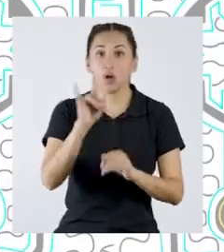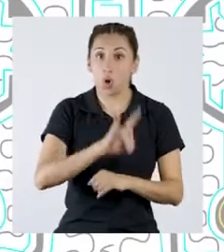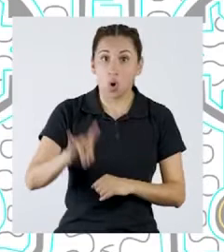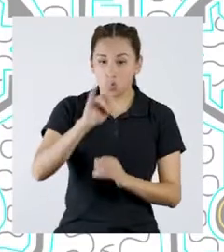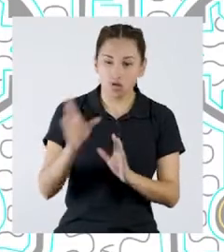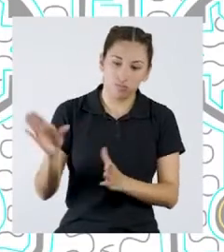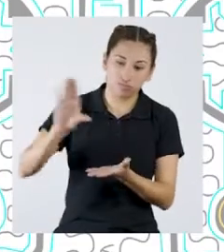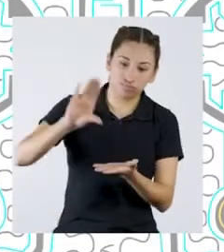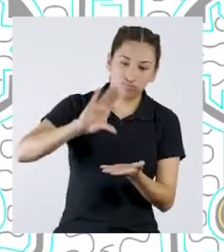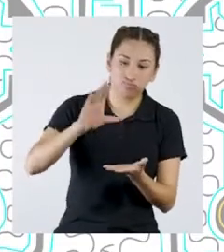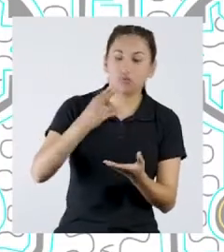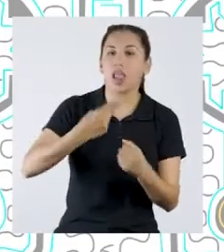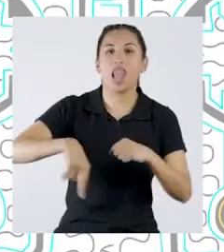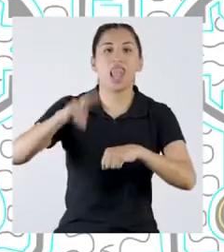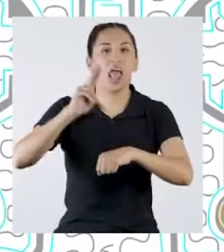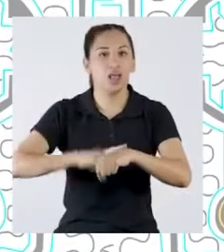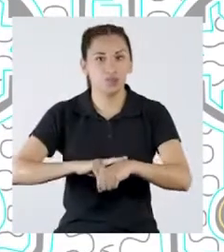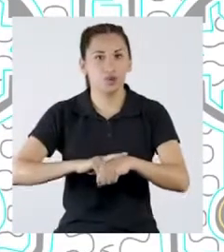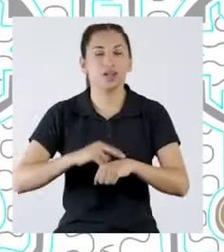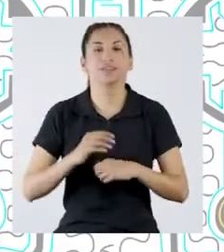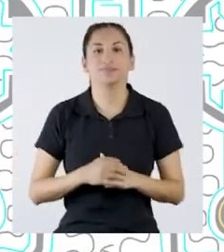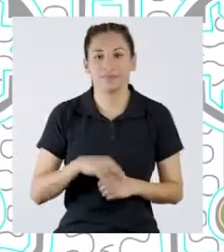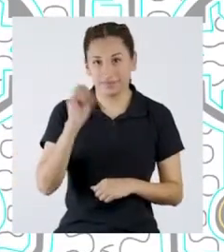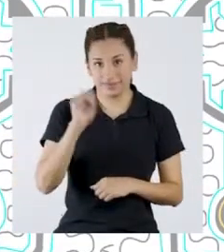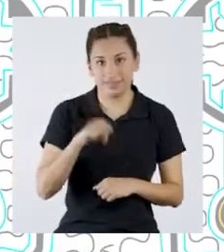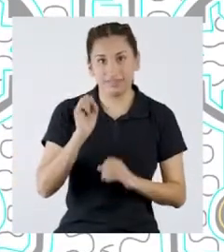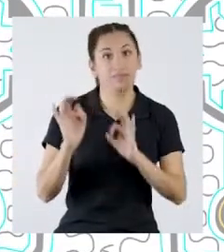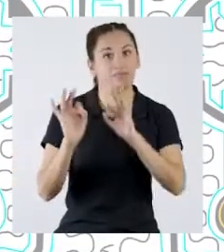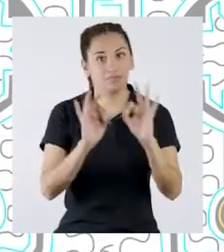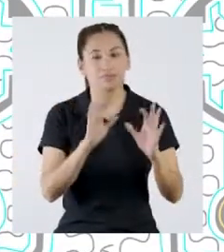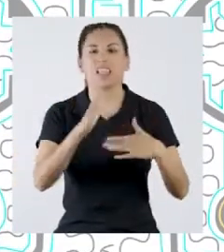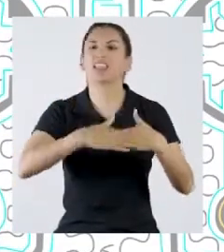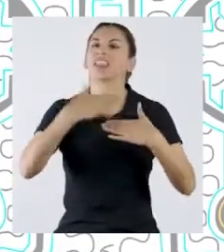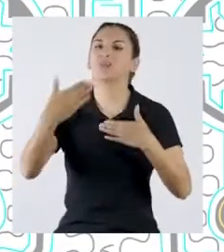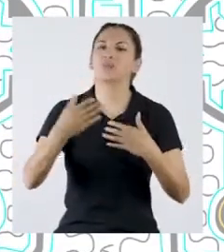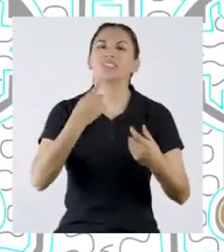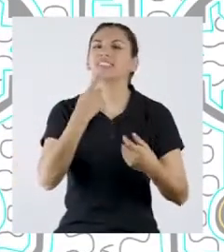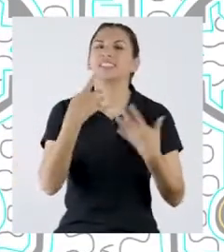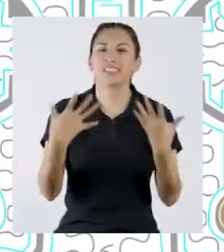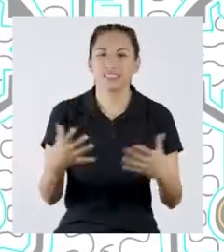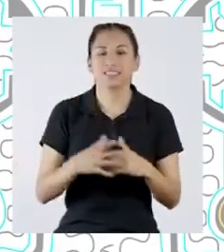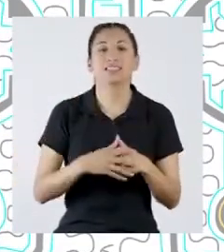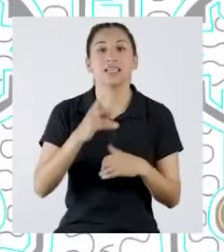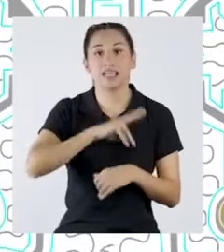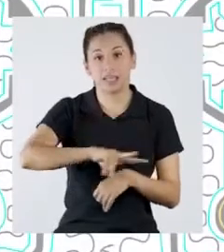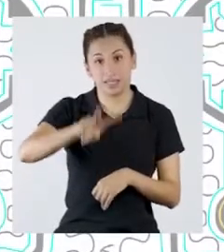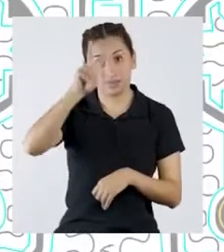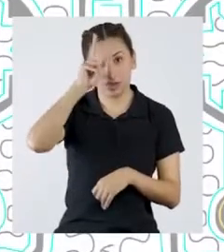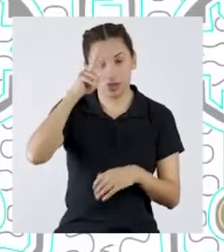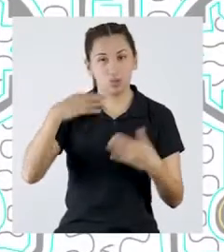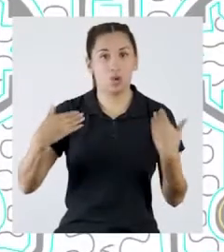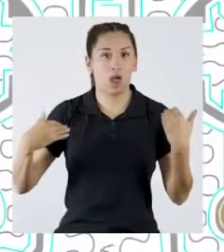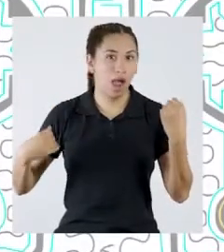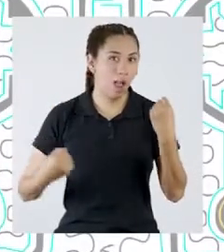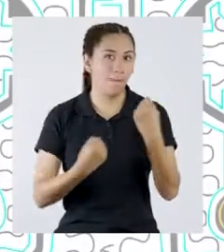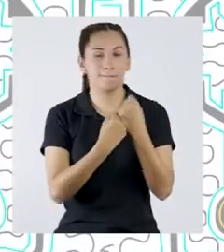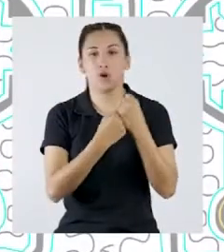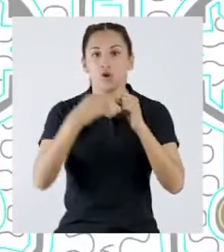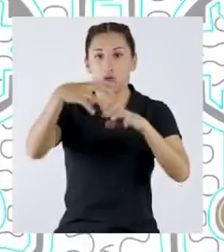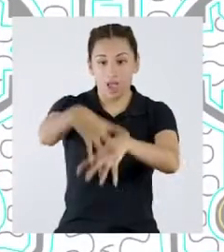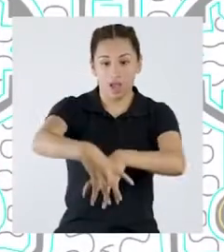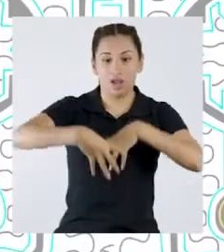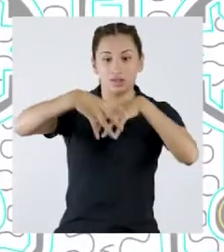abonos orgánicos o naturales. Correcto. ¿Y qué dijimos después de eso? Que el Perú está apoyando